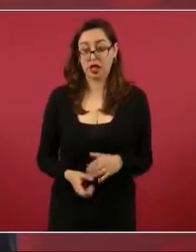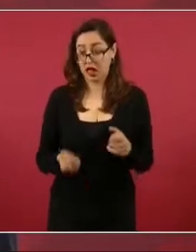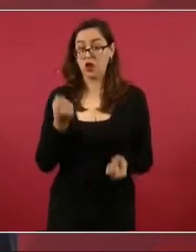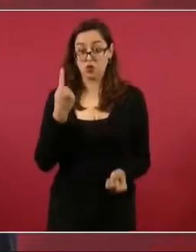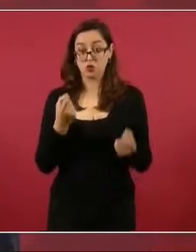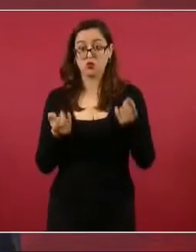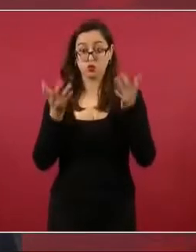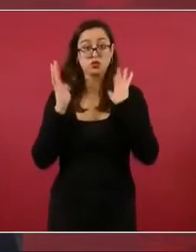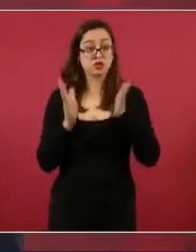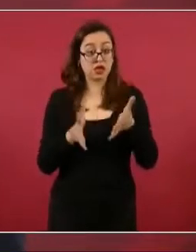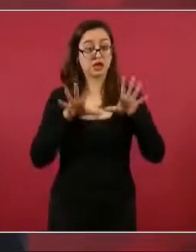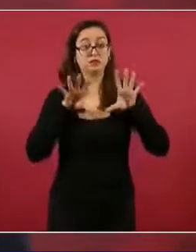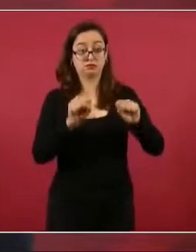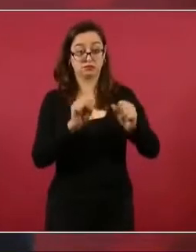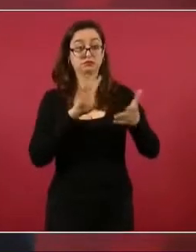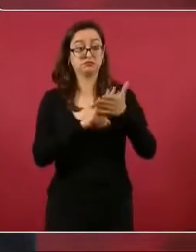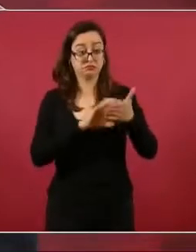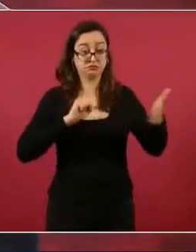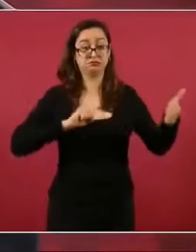Pero